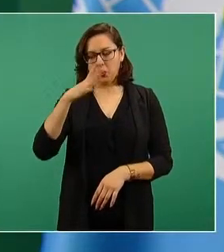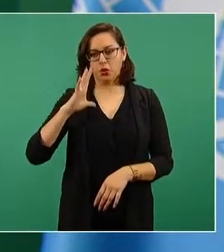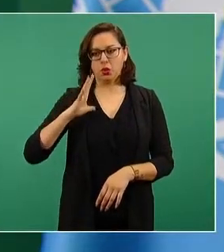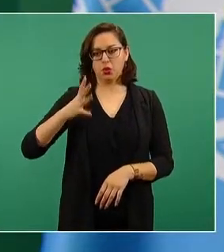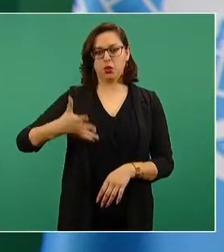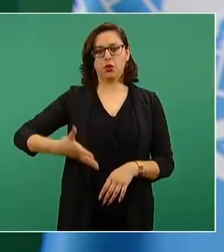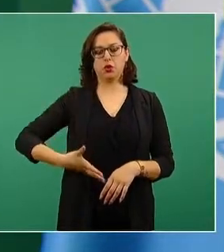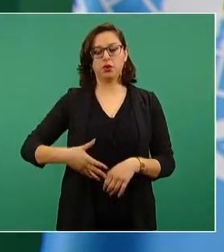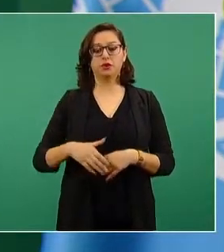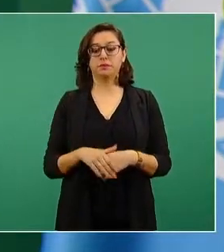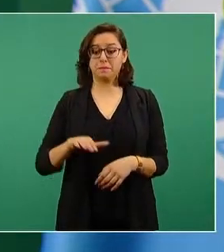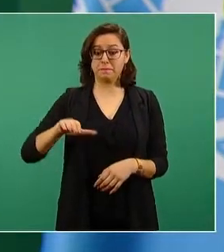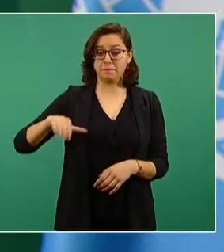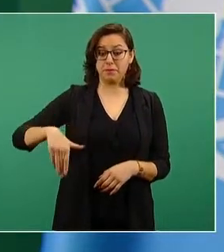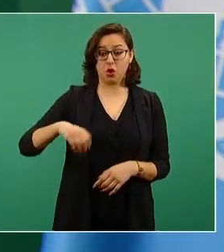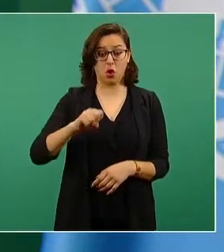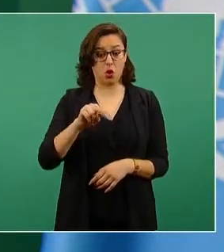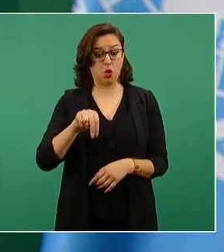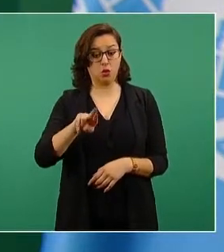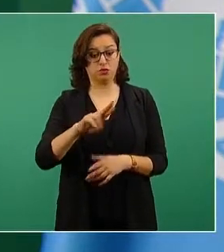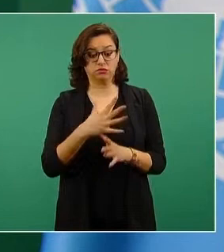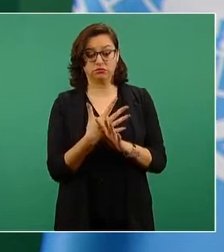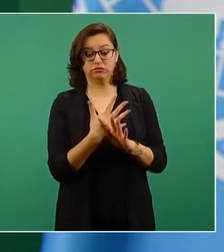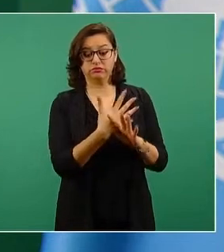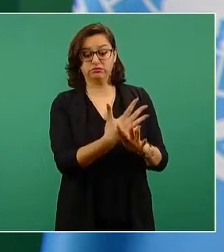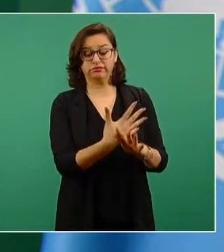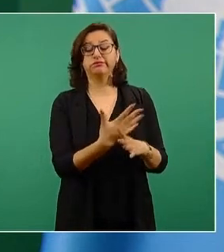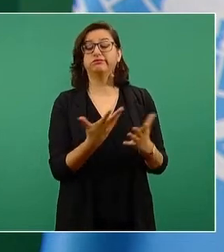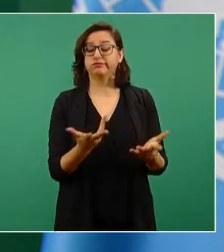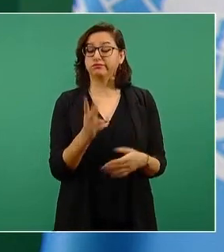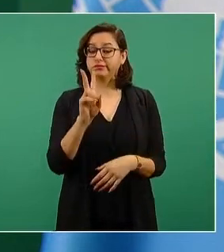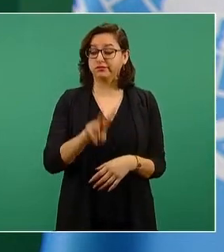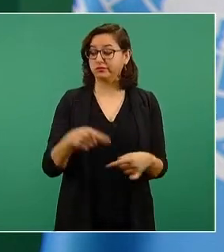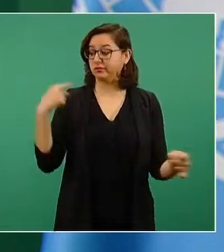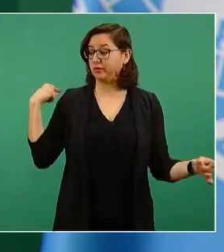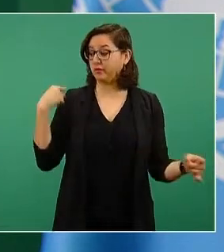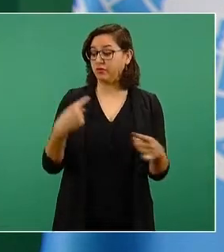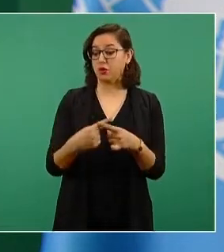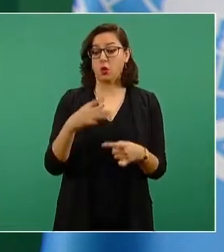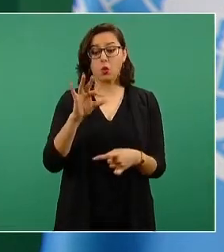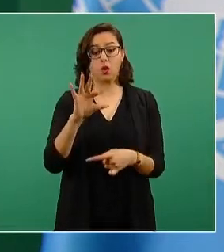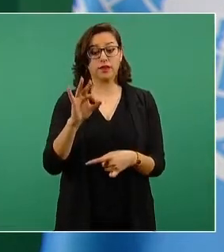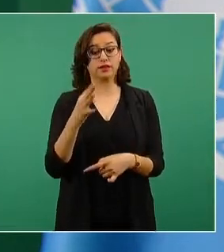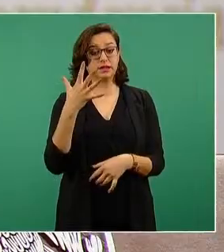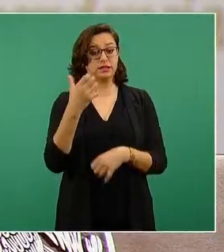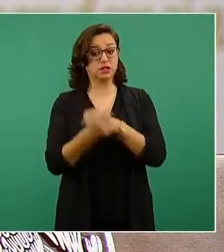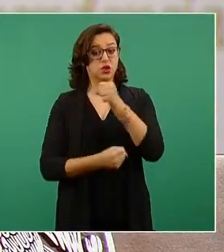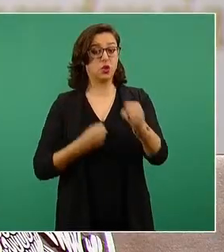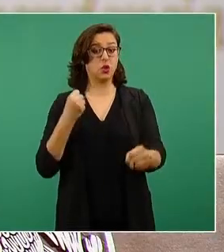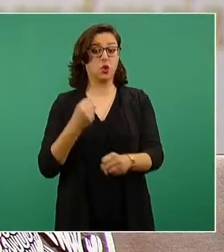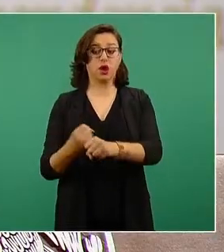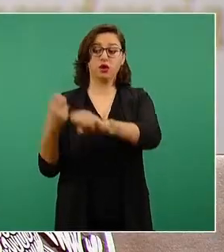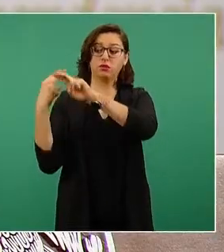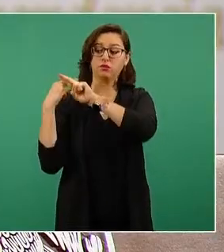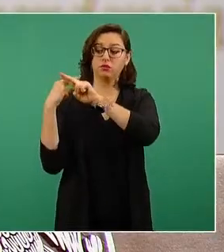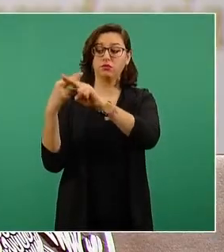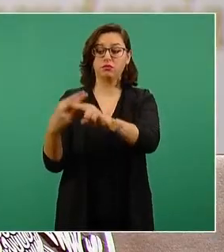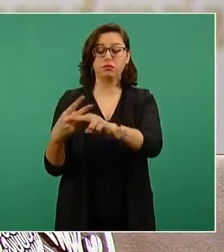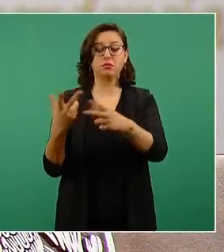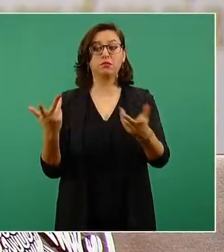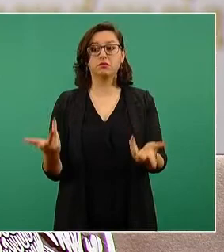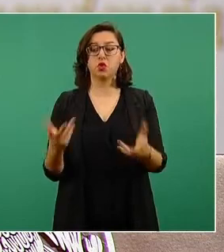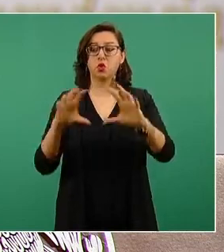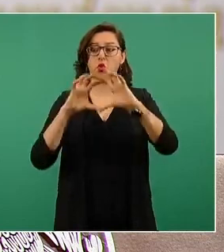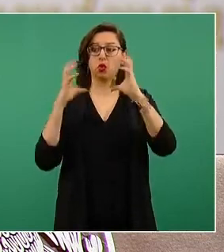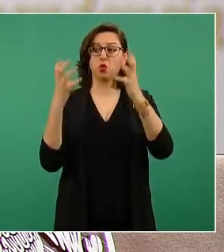la Organización de Naciones Unidas, han pasado 45 años desde que México recibió a la comunidad